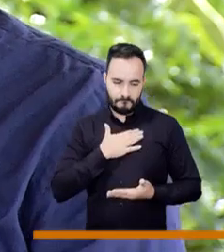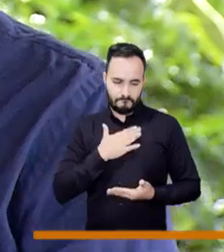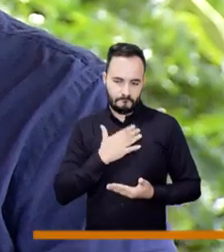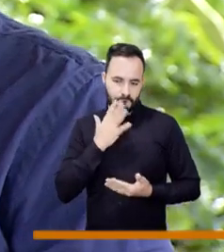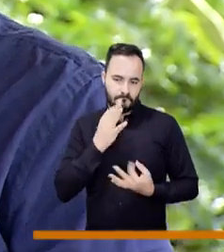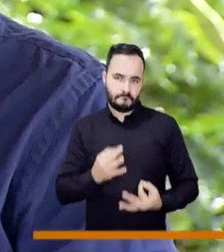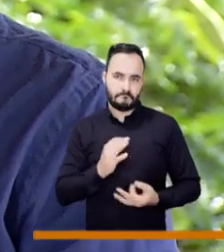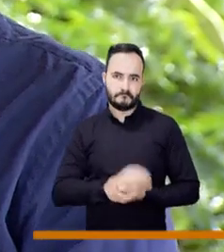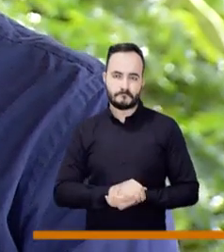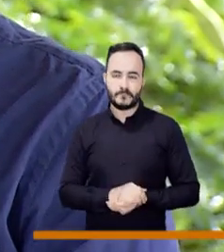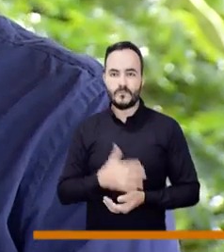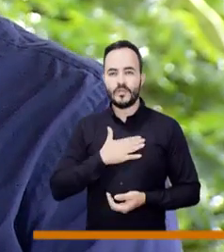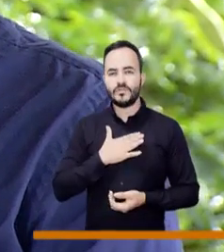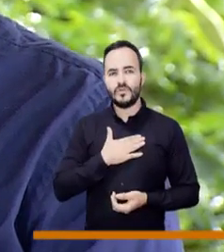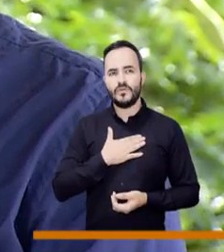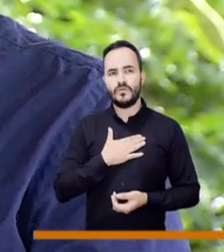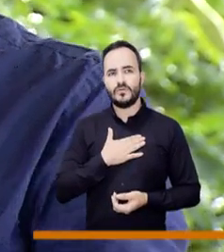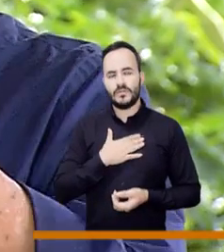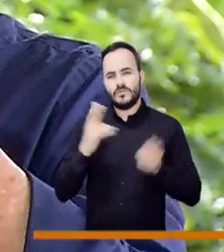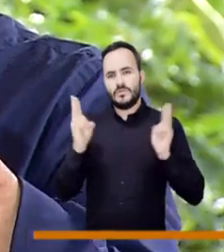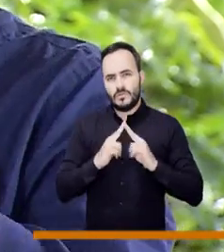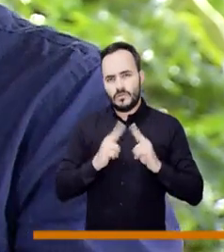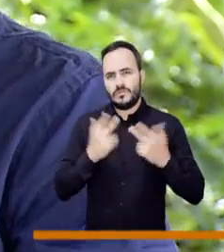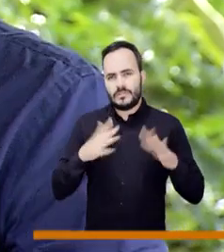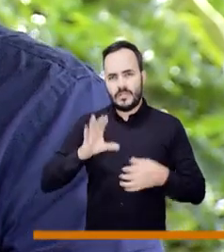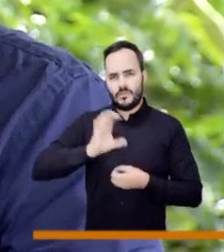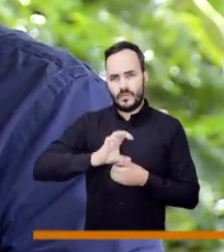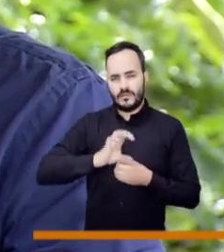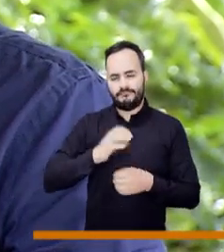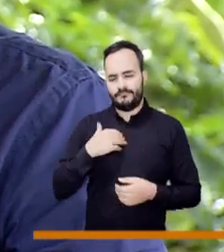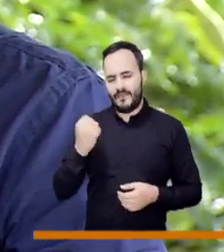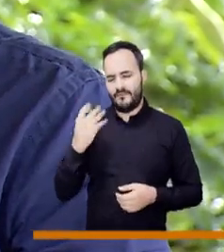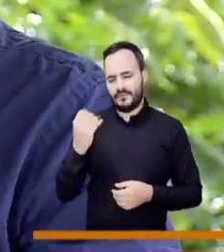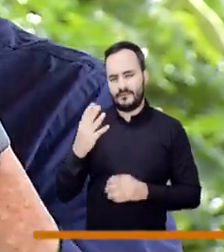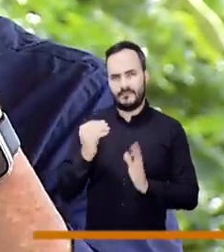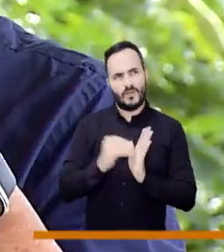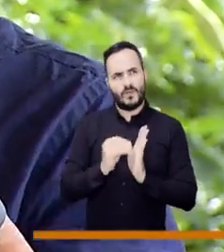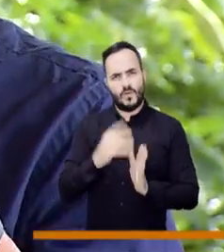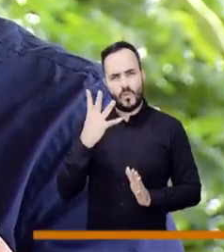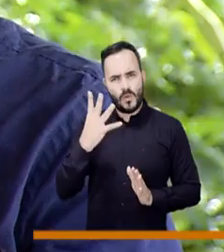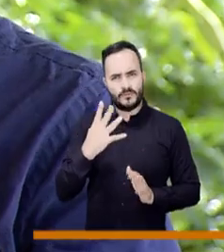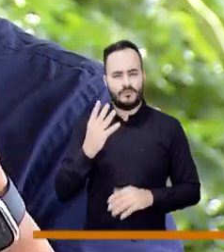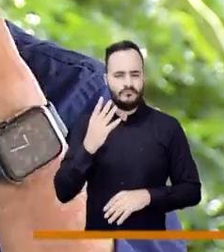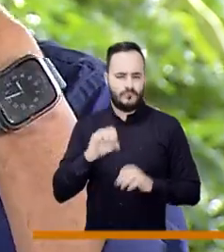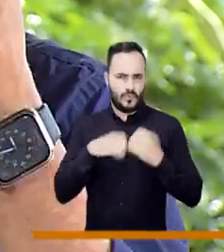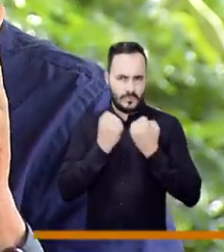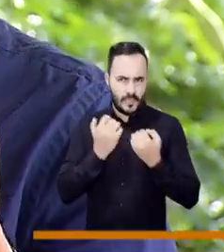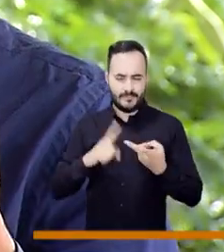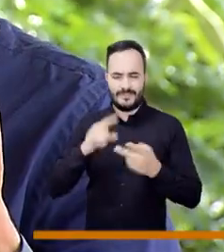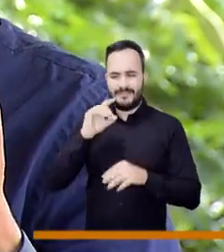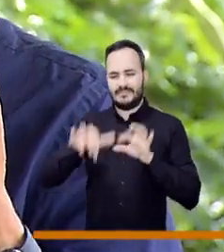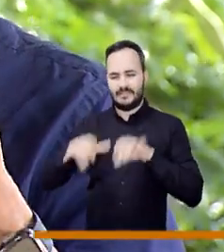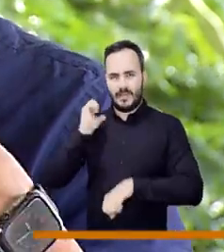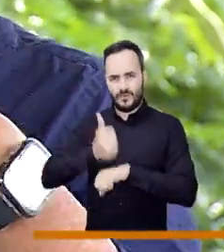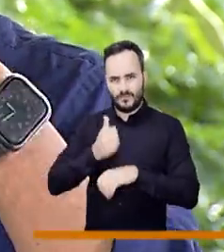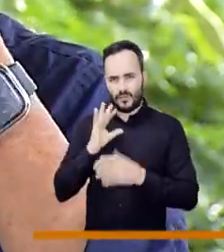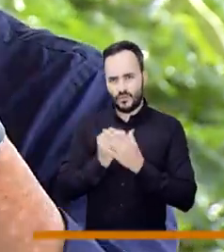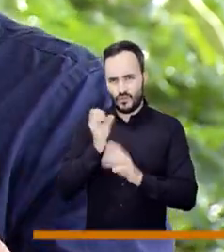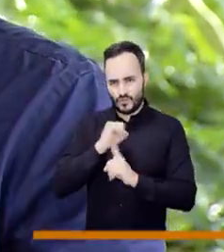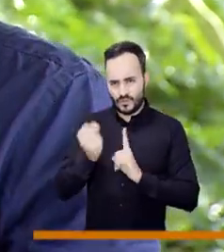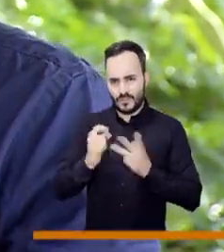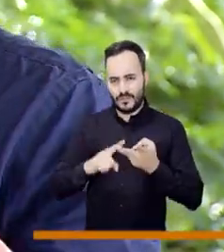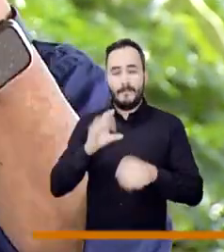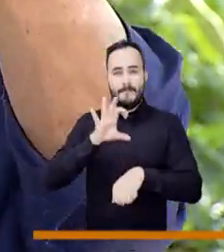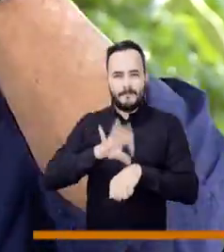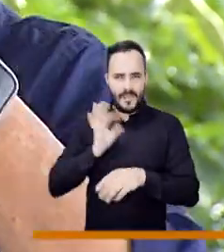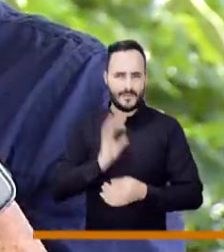lo siguiente, Catherine. Yo soy un hombre que conoce la ciudad. He sido 4 veces concejal, fui secretario de Inclusión Social, soy